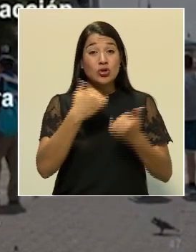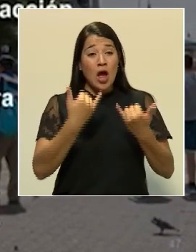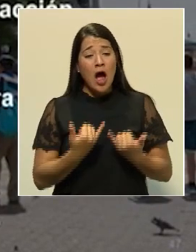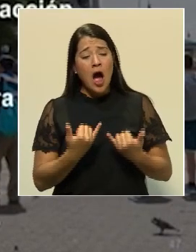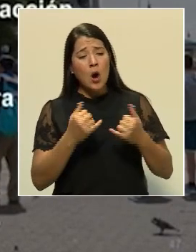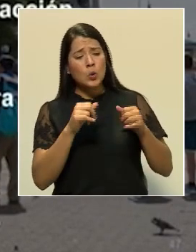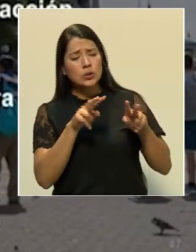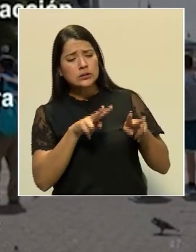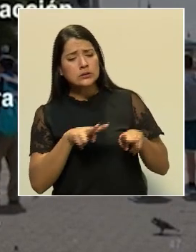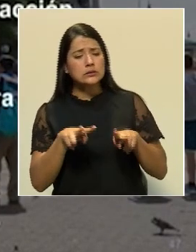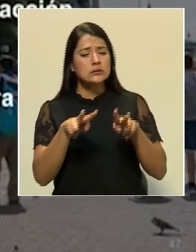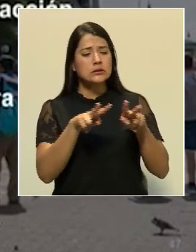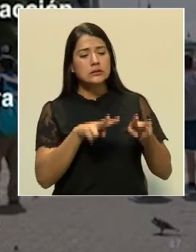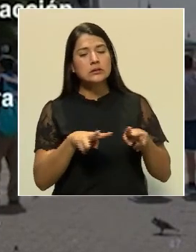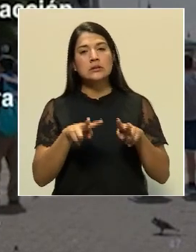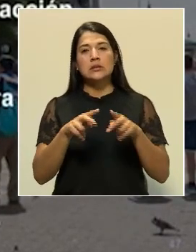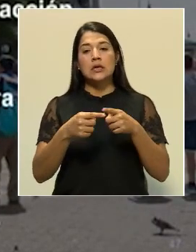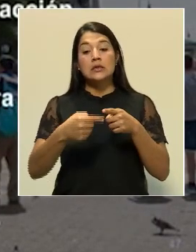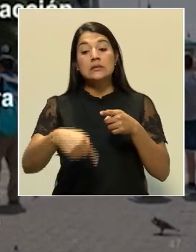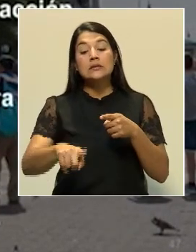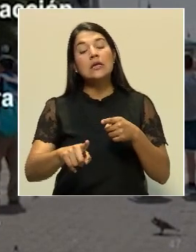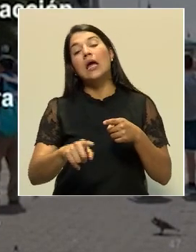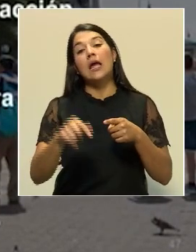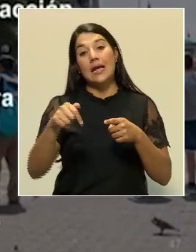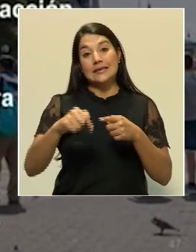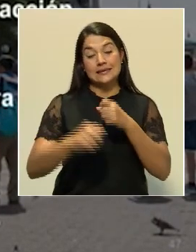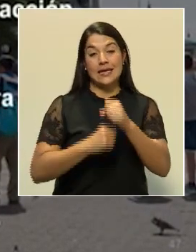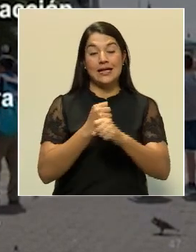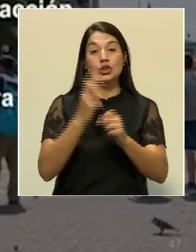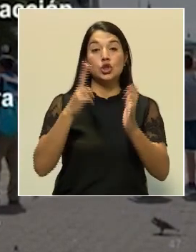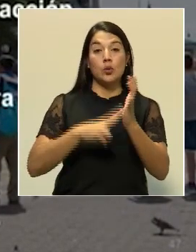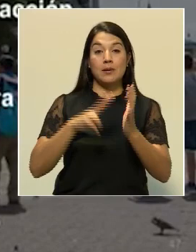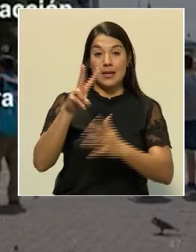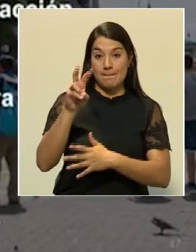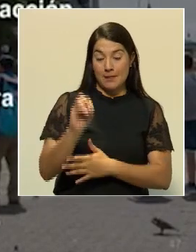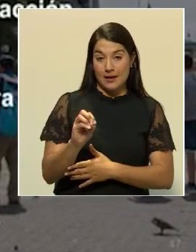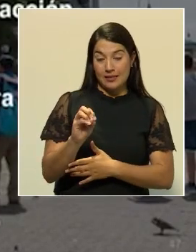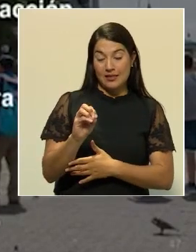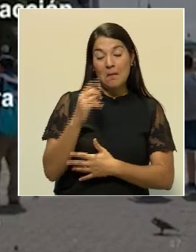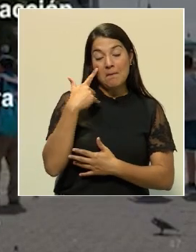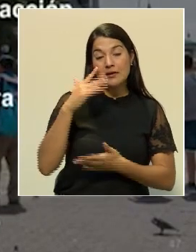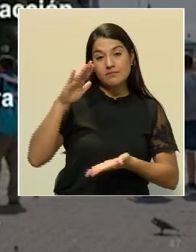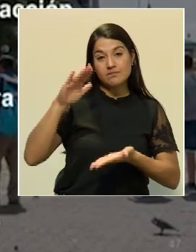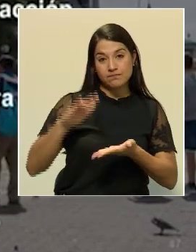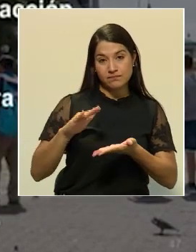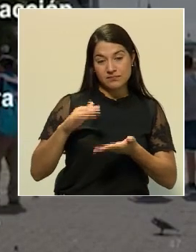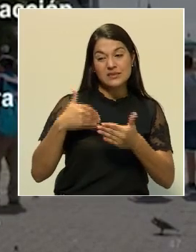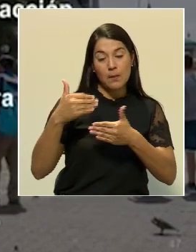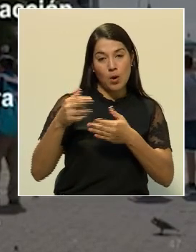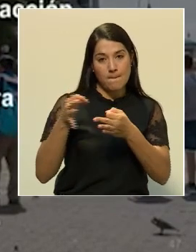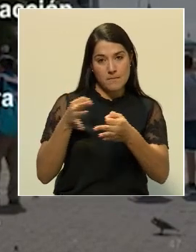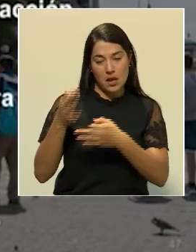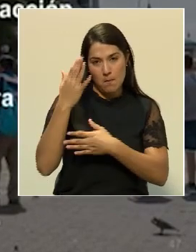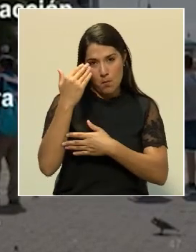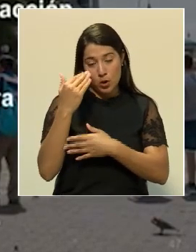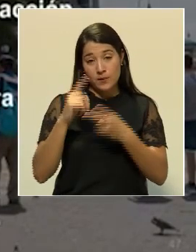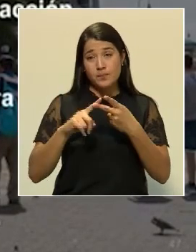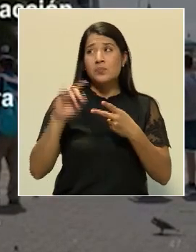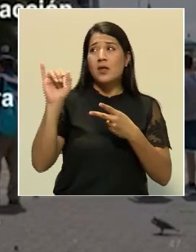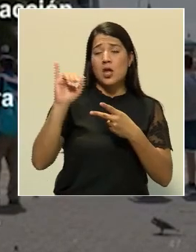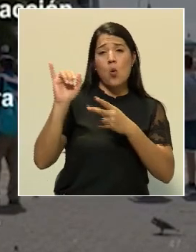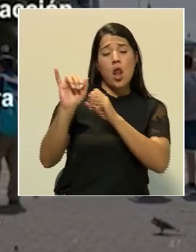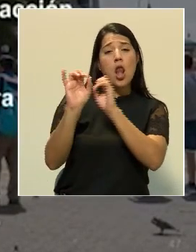la baja en la proyección de crecimiento para el año 2020. Ahora explicamos las razones. Y al igual que los organismos financieros internacionales,